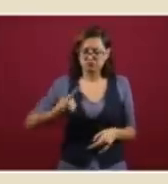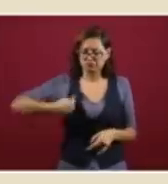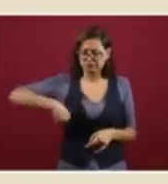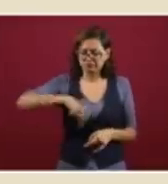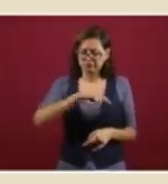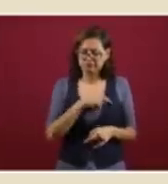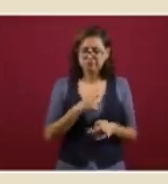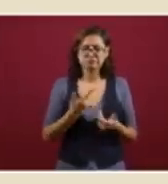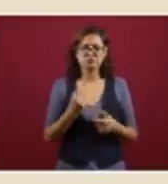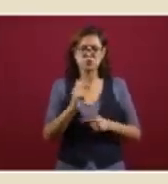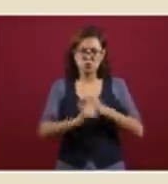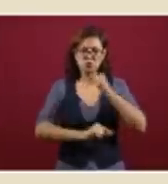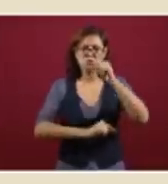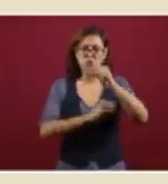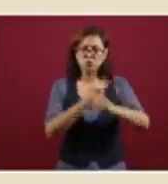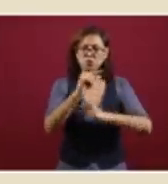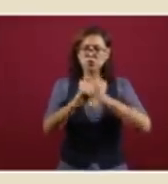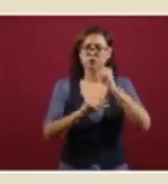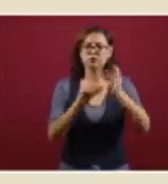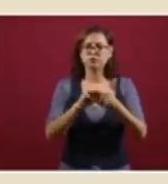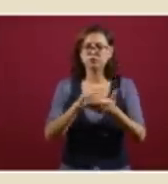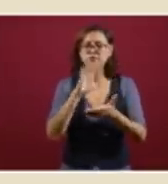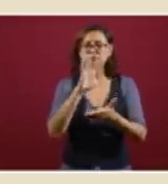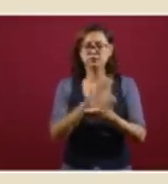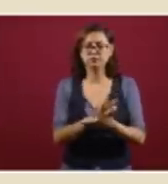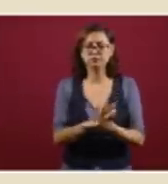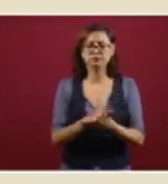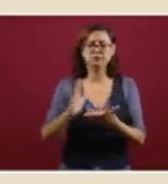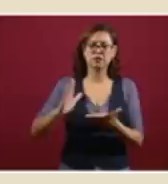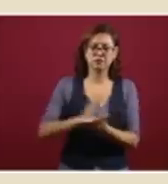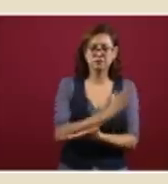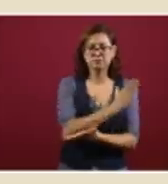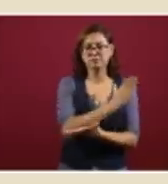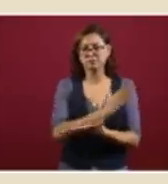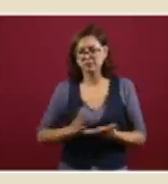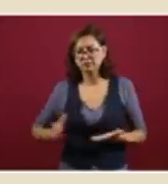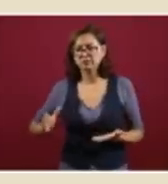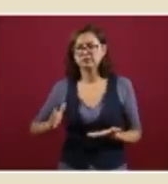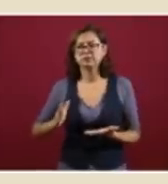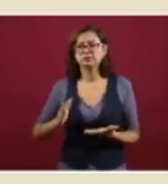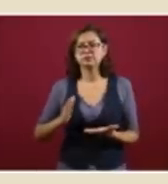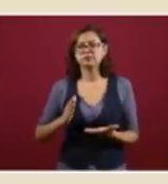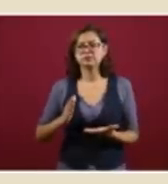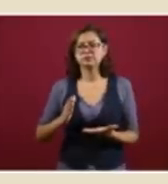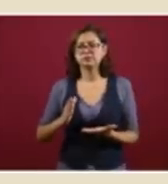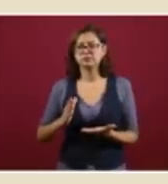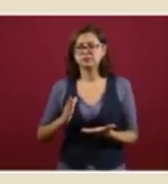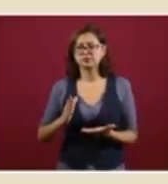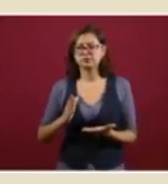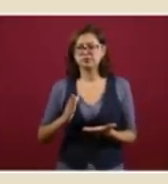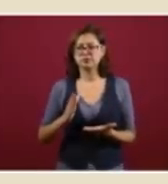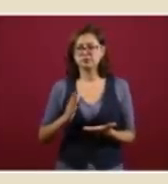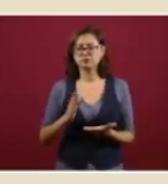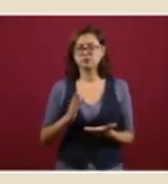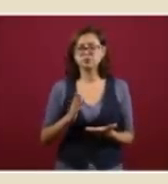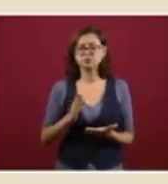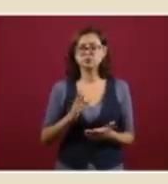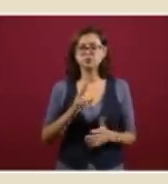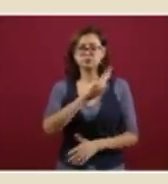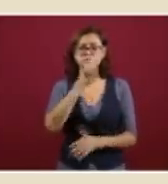trabajo de campo, lo manejamos por eso por separado. A finales